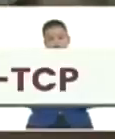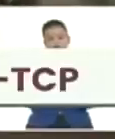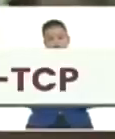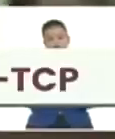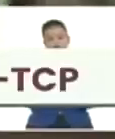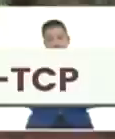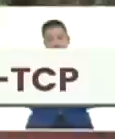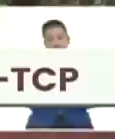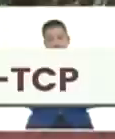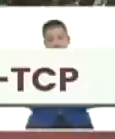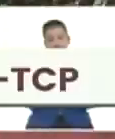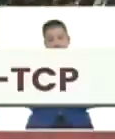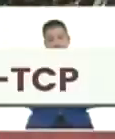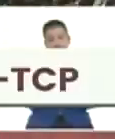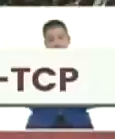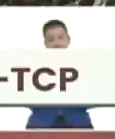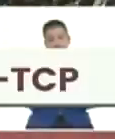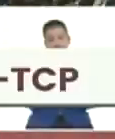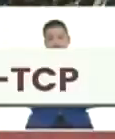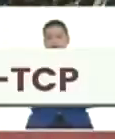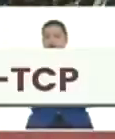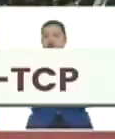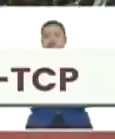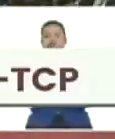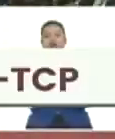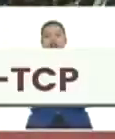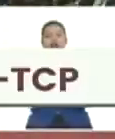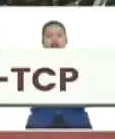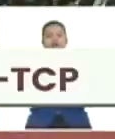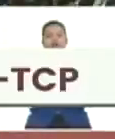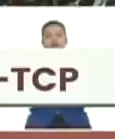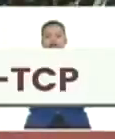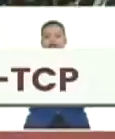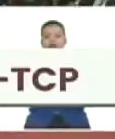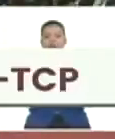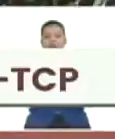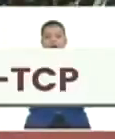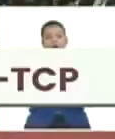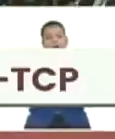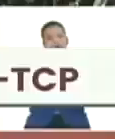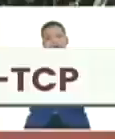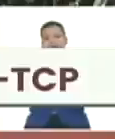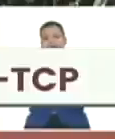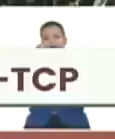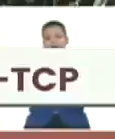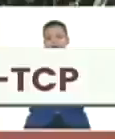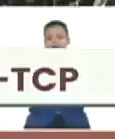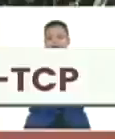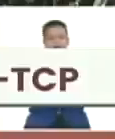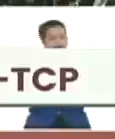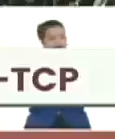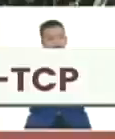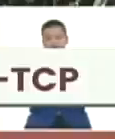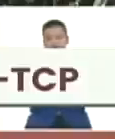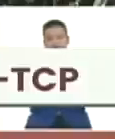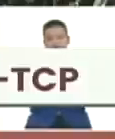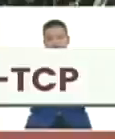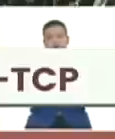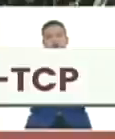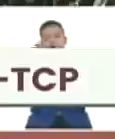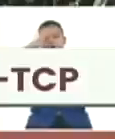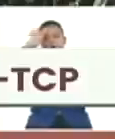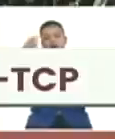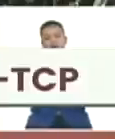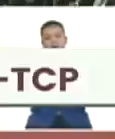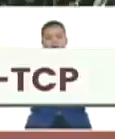caribeño, para que sea bonito, para que usted llegue, haga ruido, baile, enseñe su bandera. Pero no sé qué pasará en ese